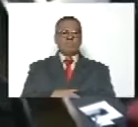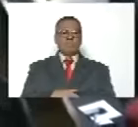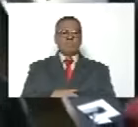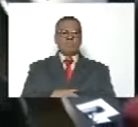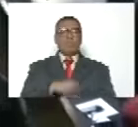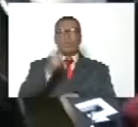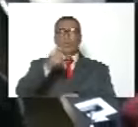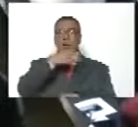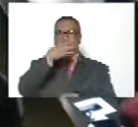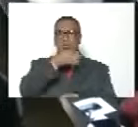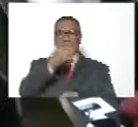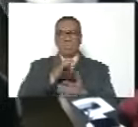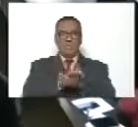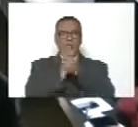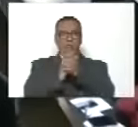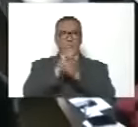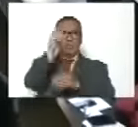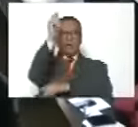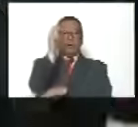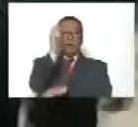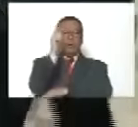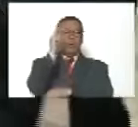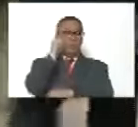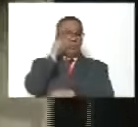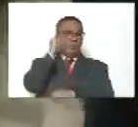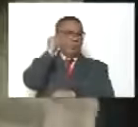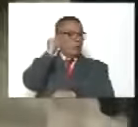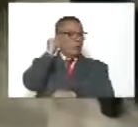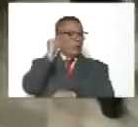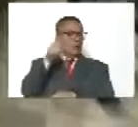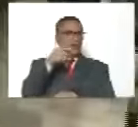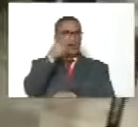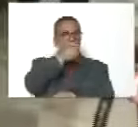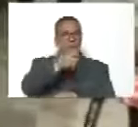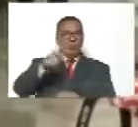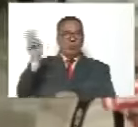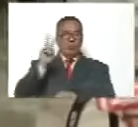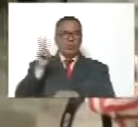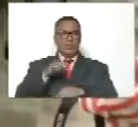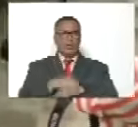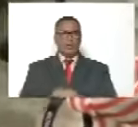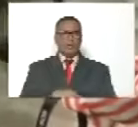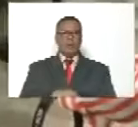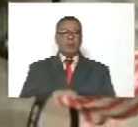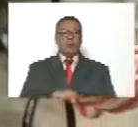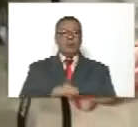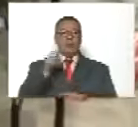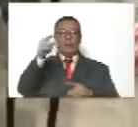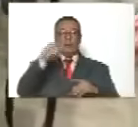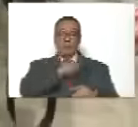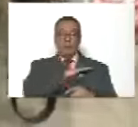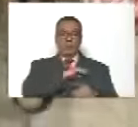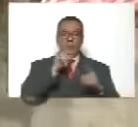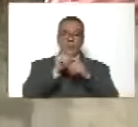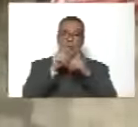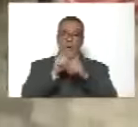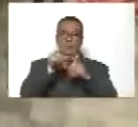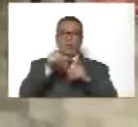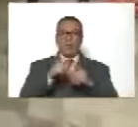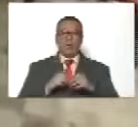Sí, buenas tardes, colegas diputados, colegas diputadas, pueblo de Venezuela. Tomo el derecho de palabra,